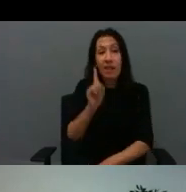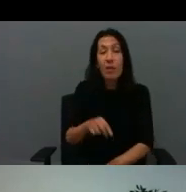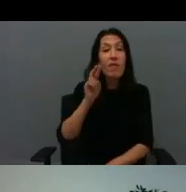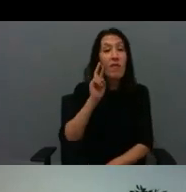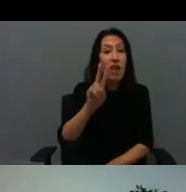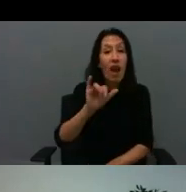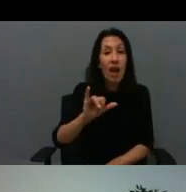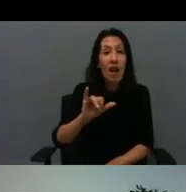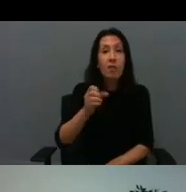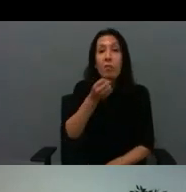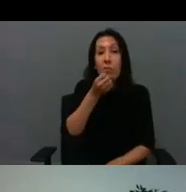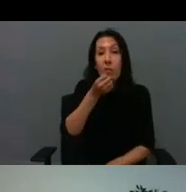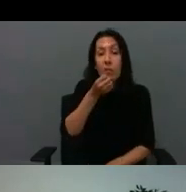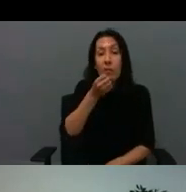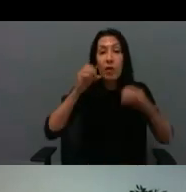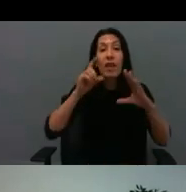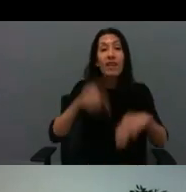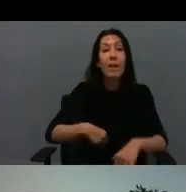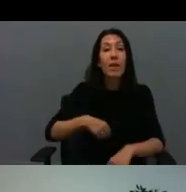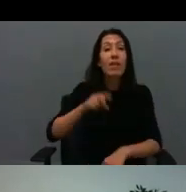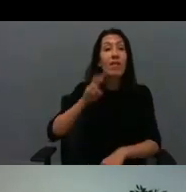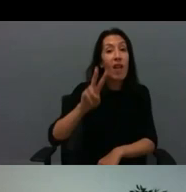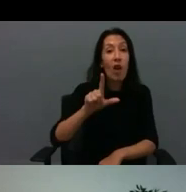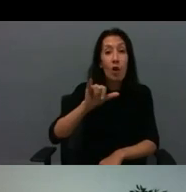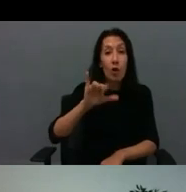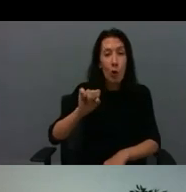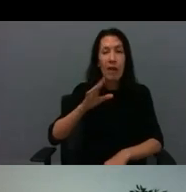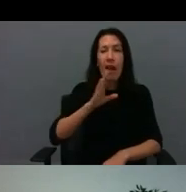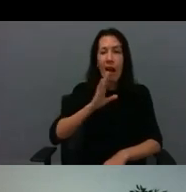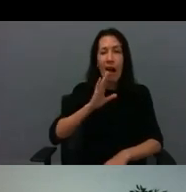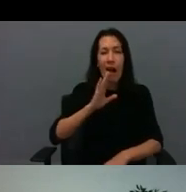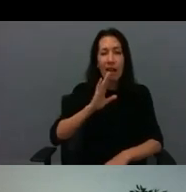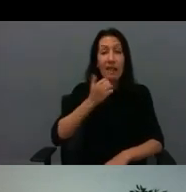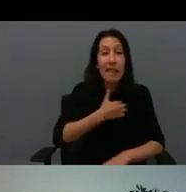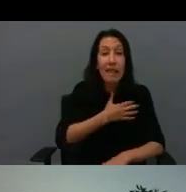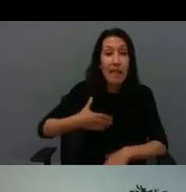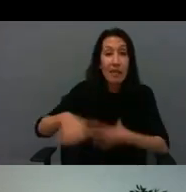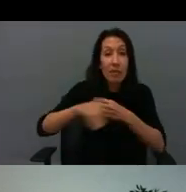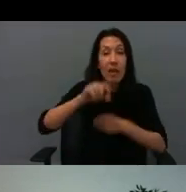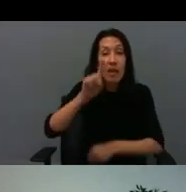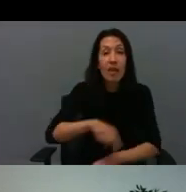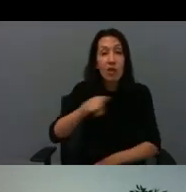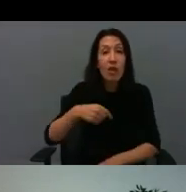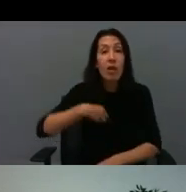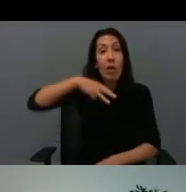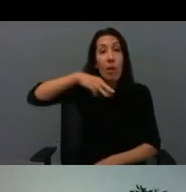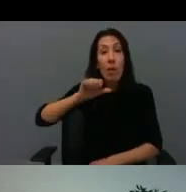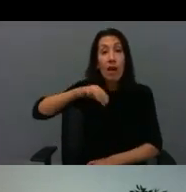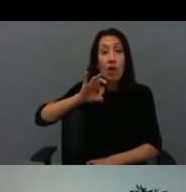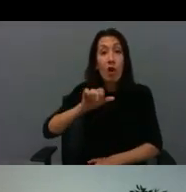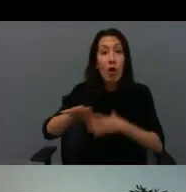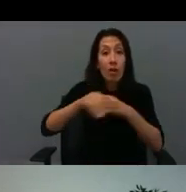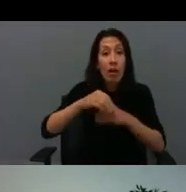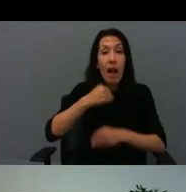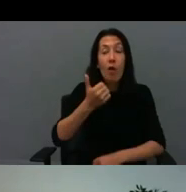han encendido micro. Veo que Luis enfatizaba, no sé si quiere añadir algo más, Conchi, Manolo.